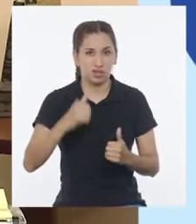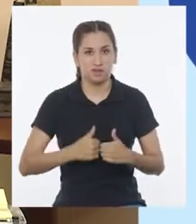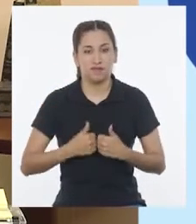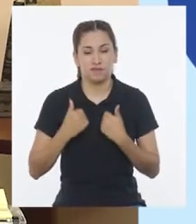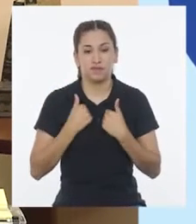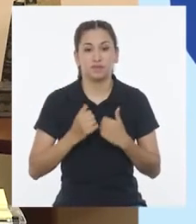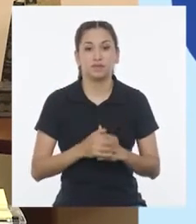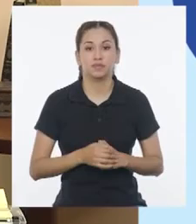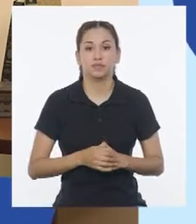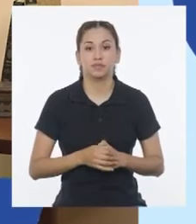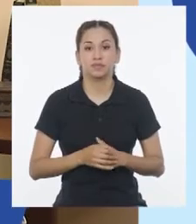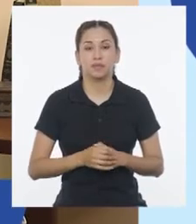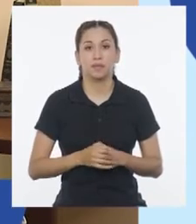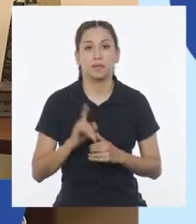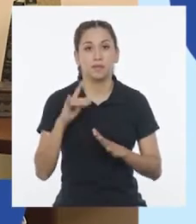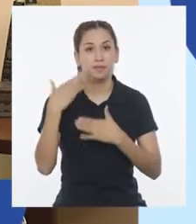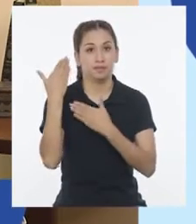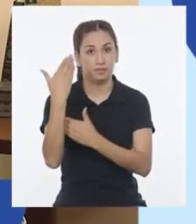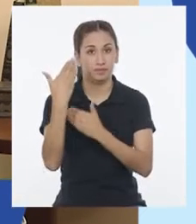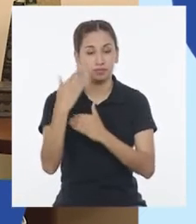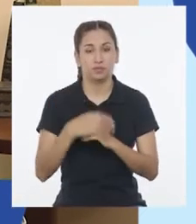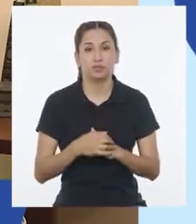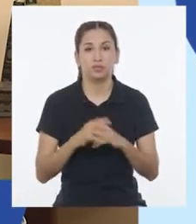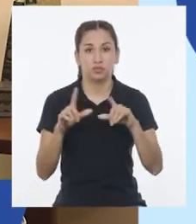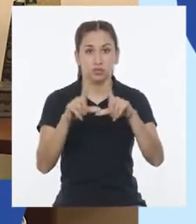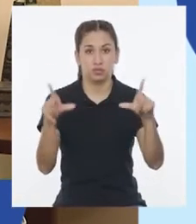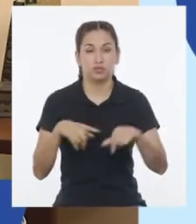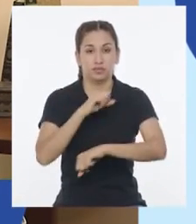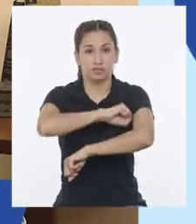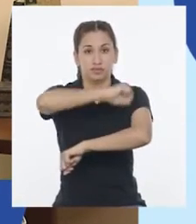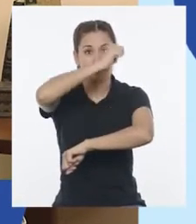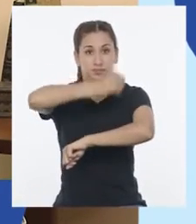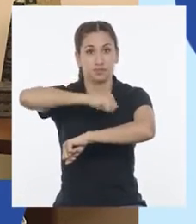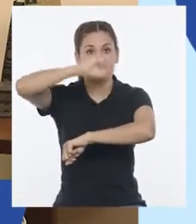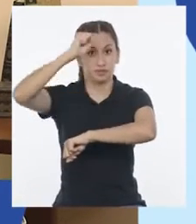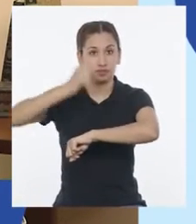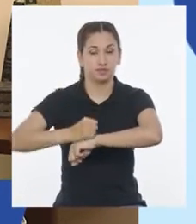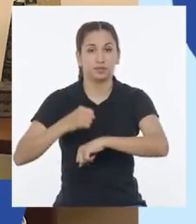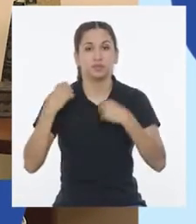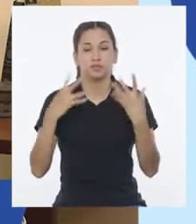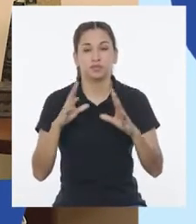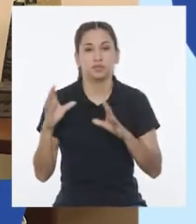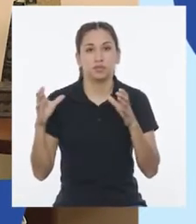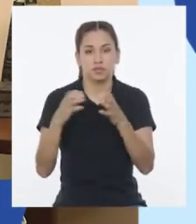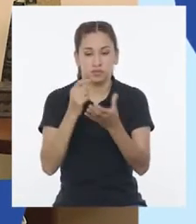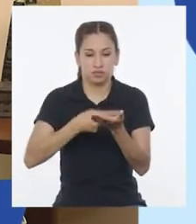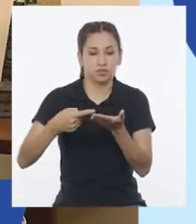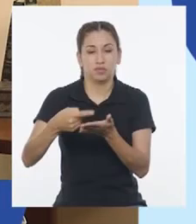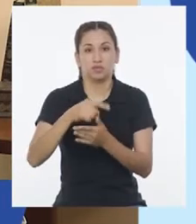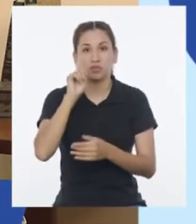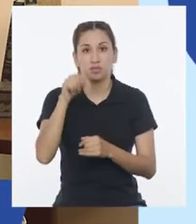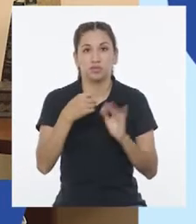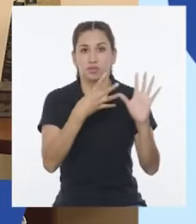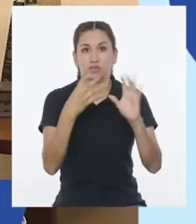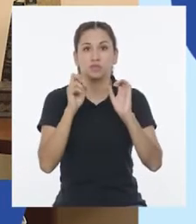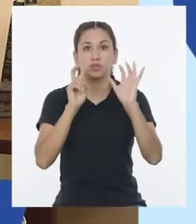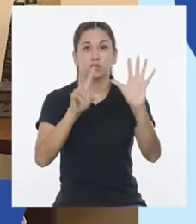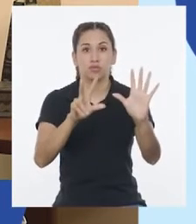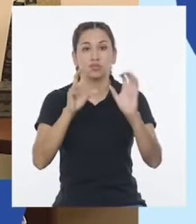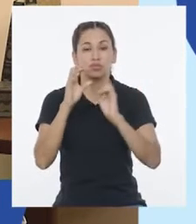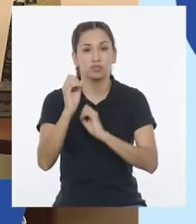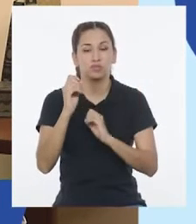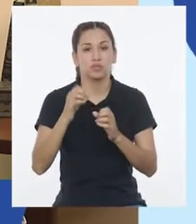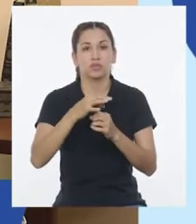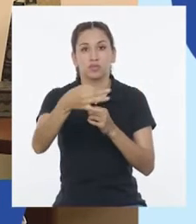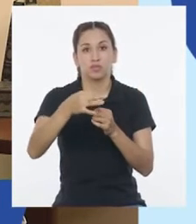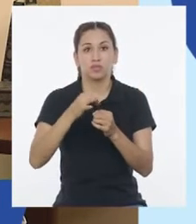aquel momento. En Piura, en la parte de la sierra, se organizaron a partir de